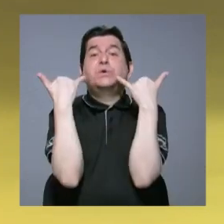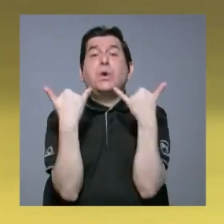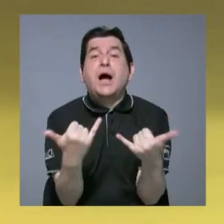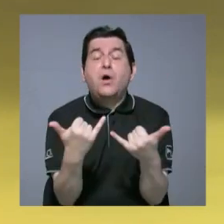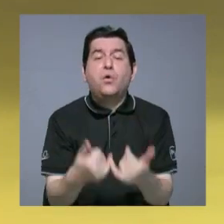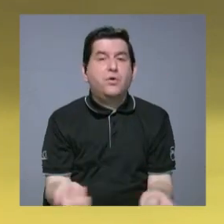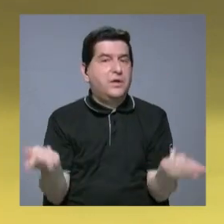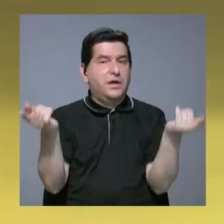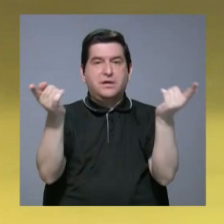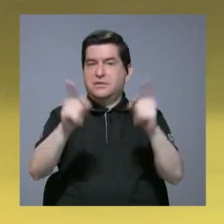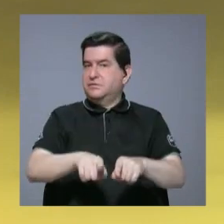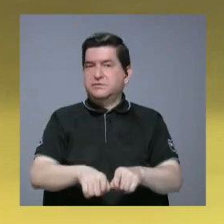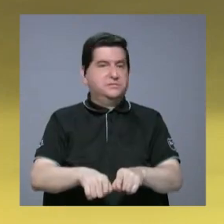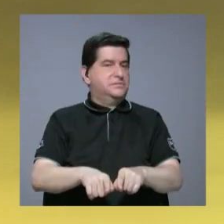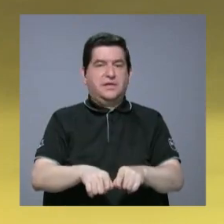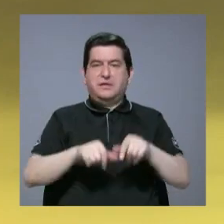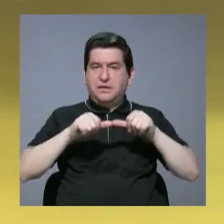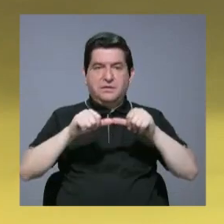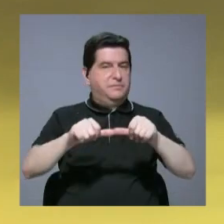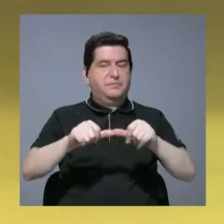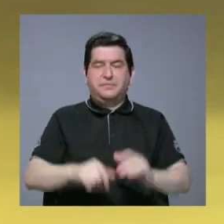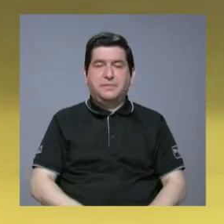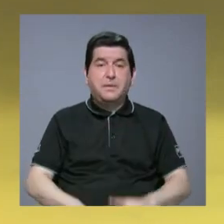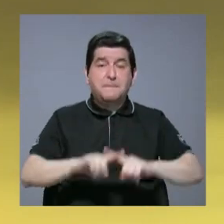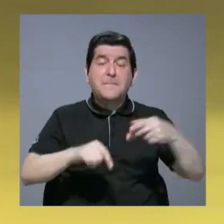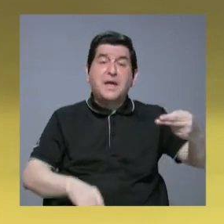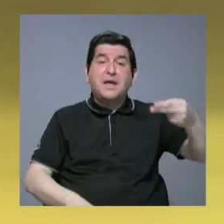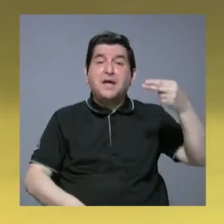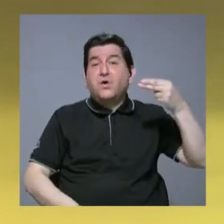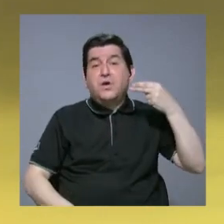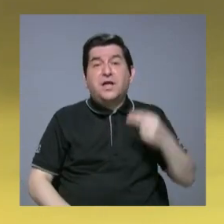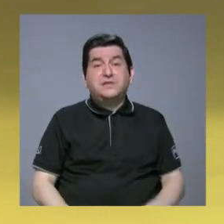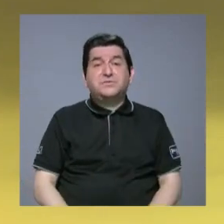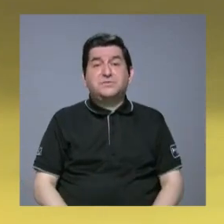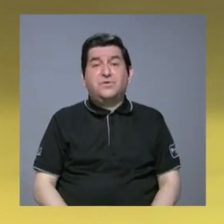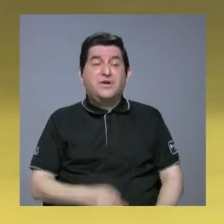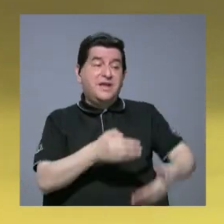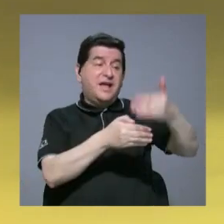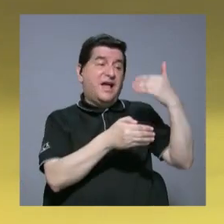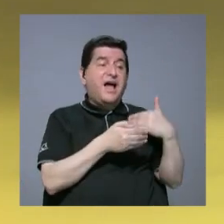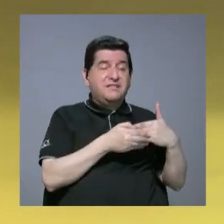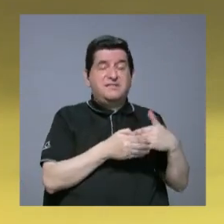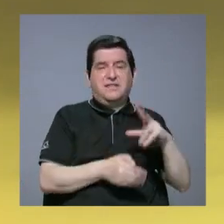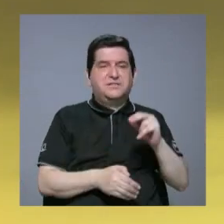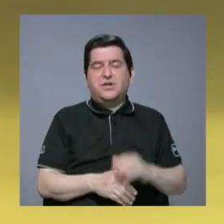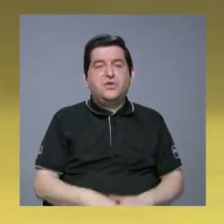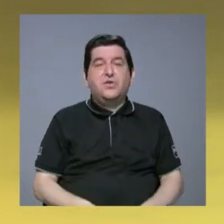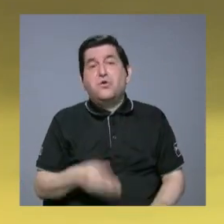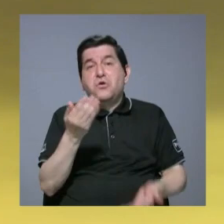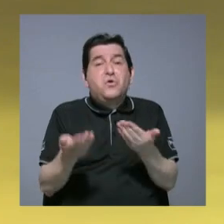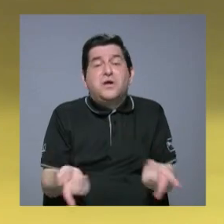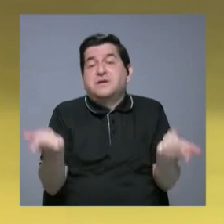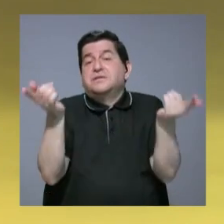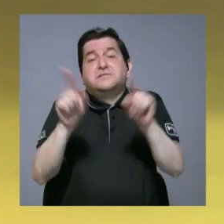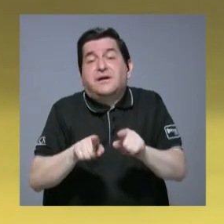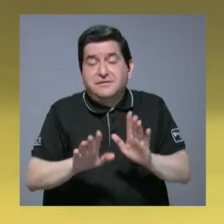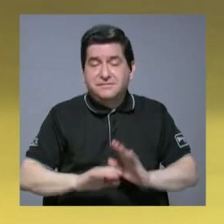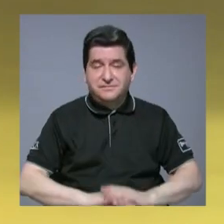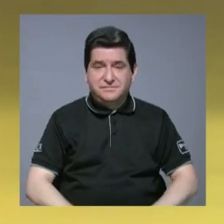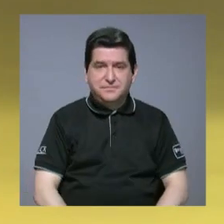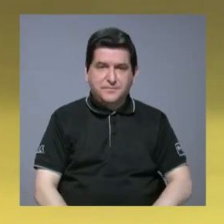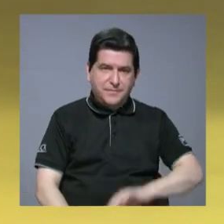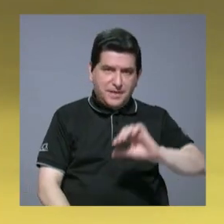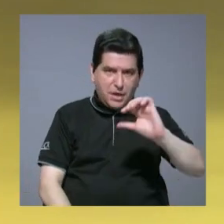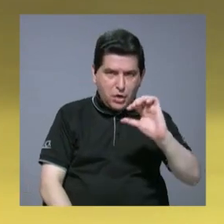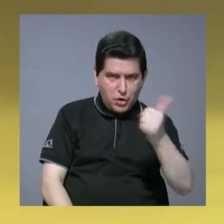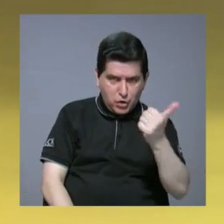no se hubiera sostenido. Pero bueno, la historia solo es lo que es y no lo que hubiera sido. Sí. Y la otra cosa es